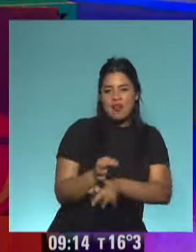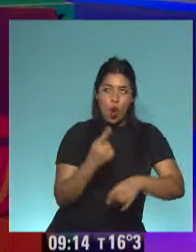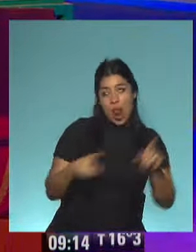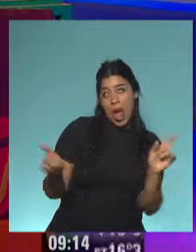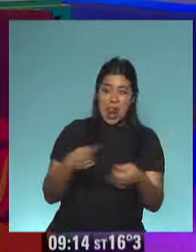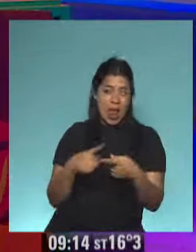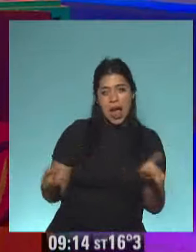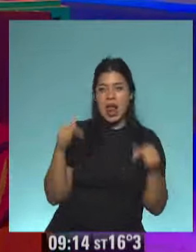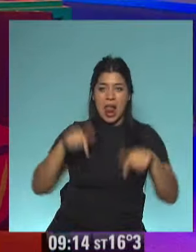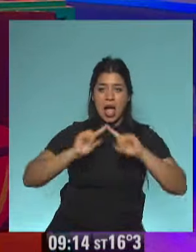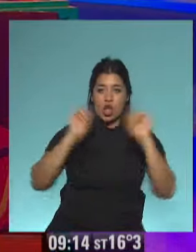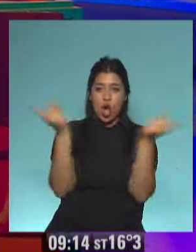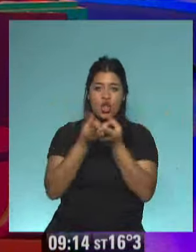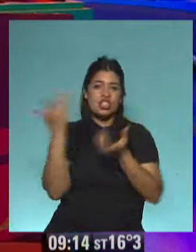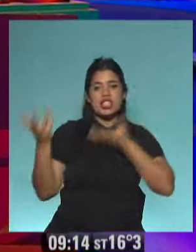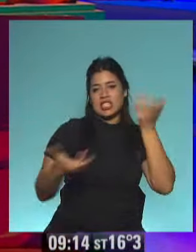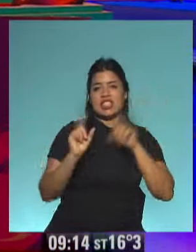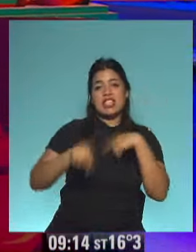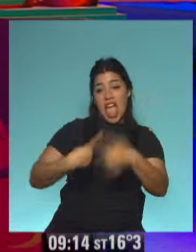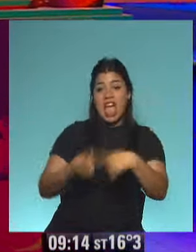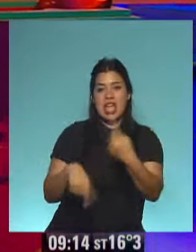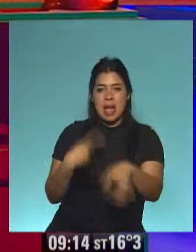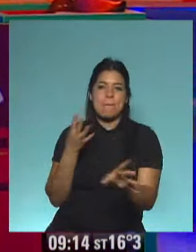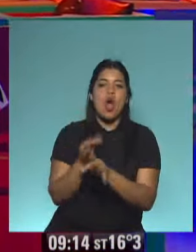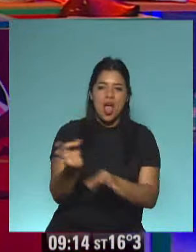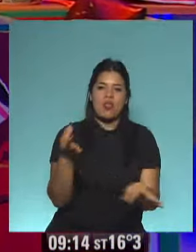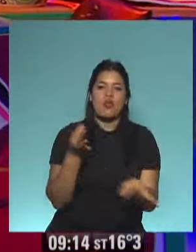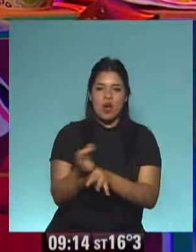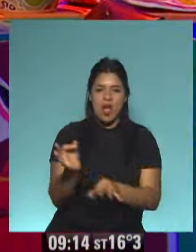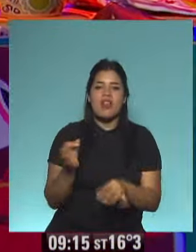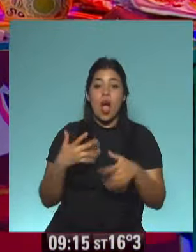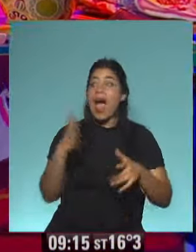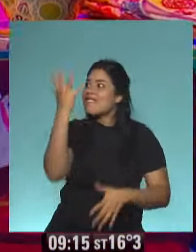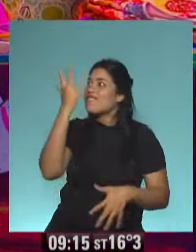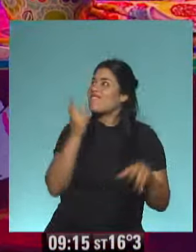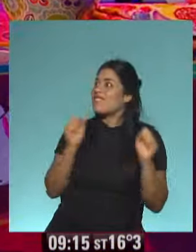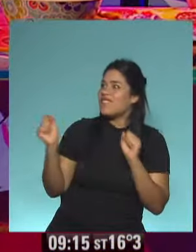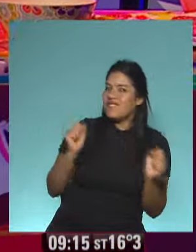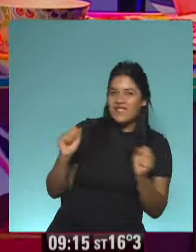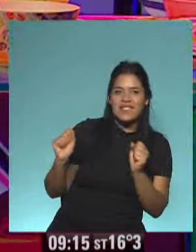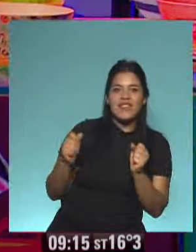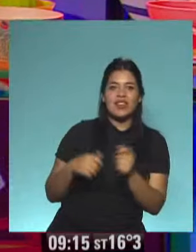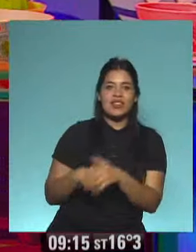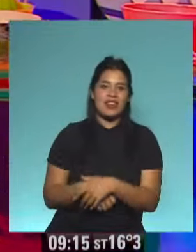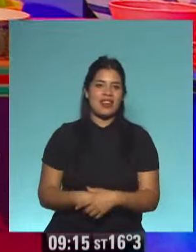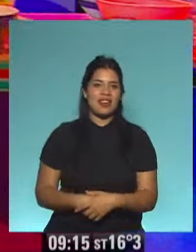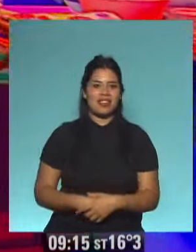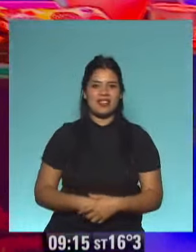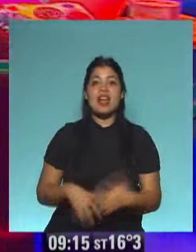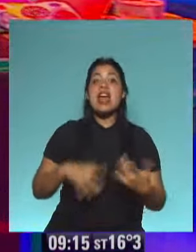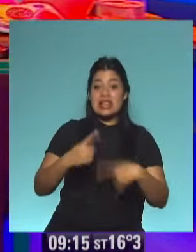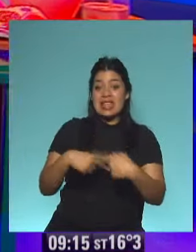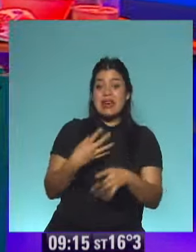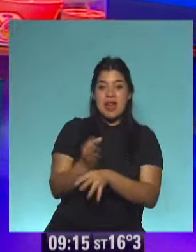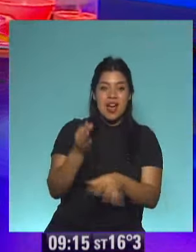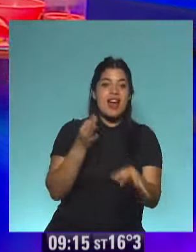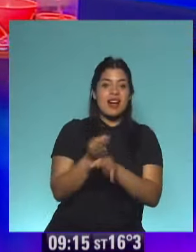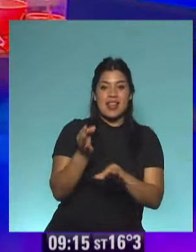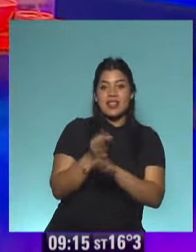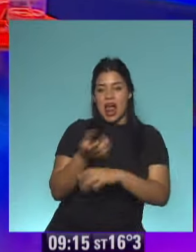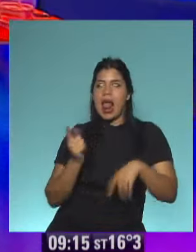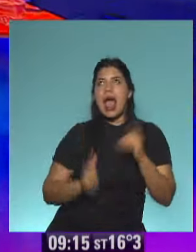la cocina. Seguimos educando. Me encanta. Seguimos educando.